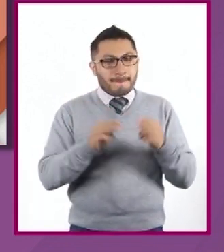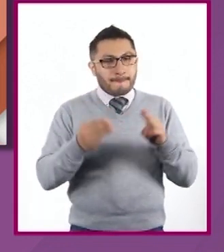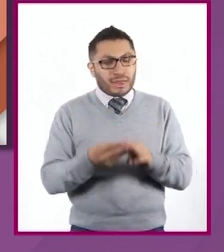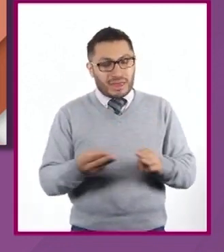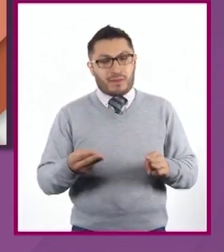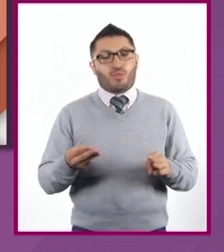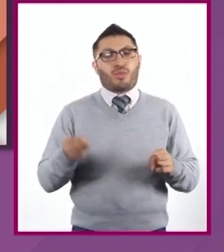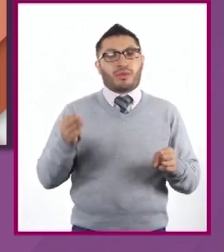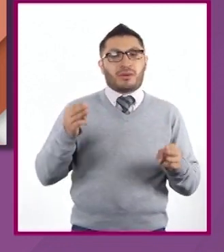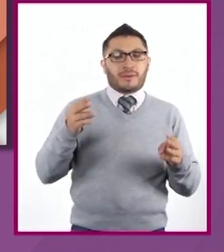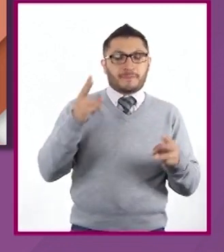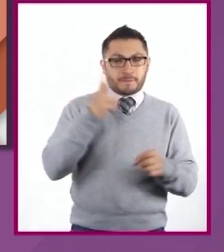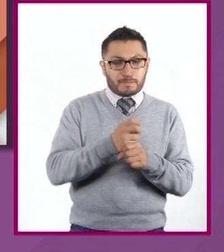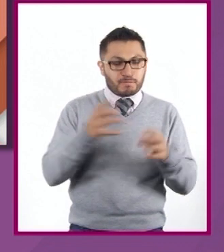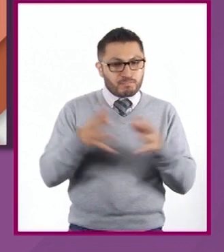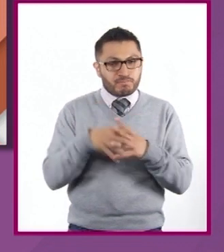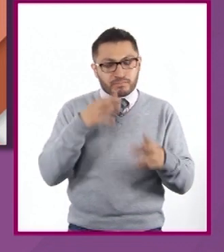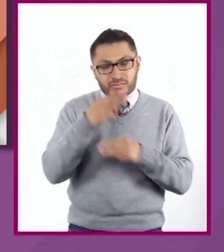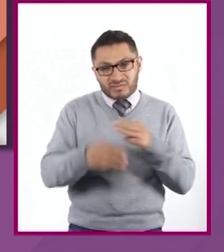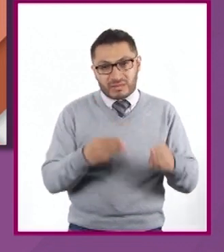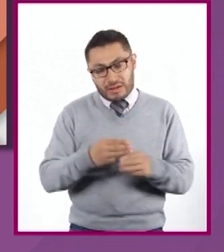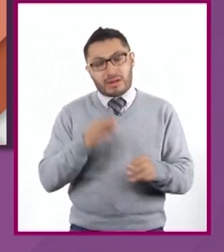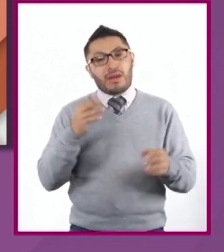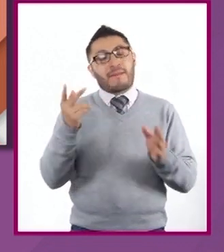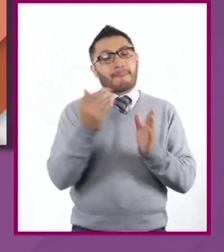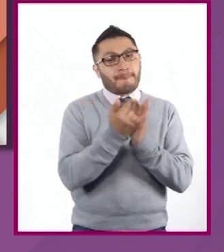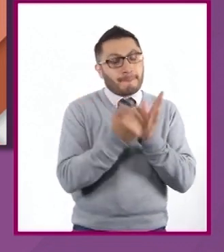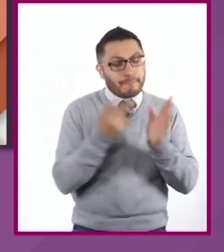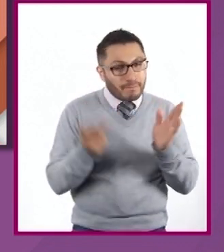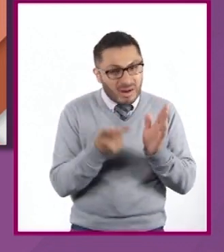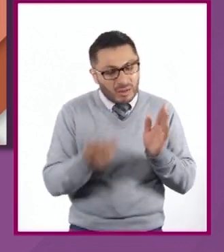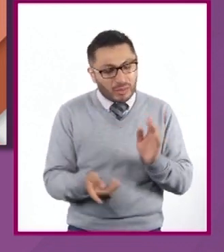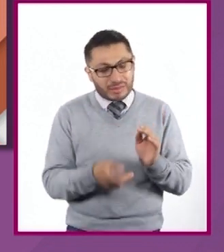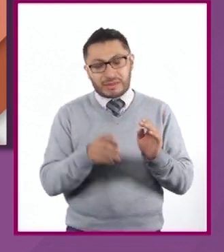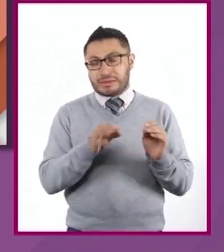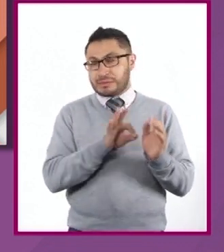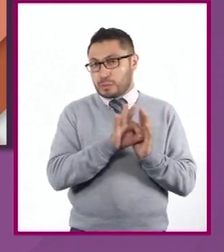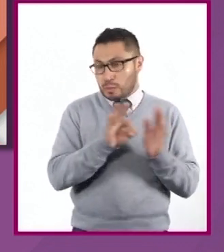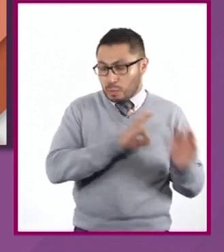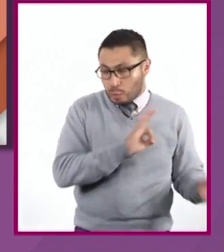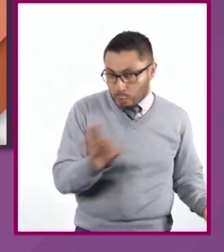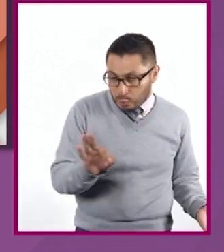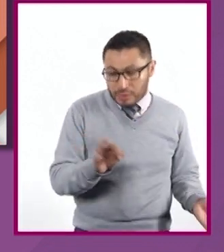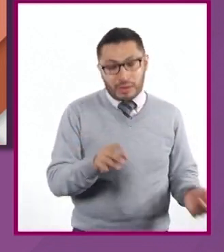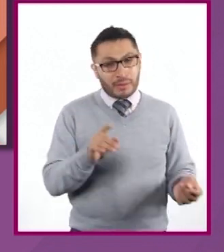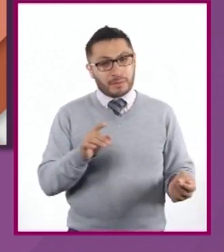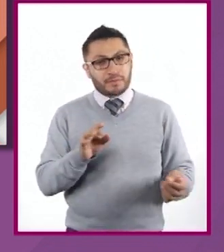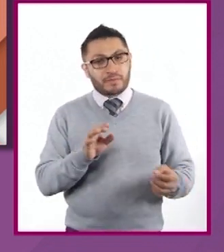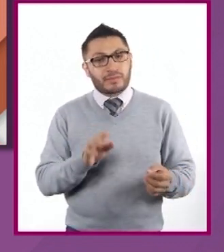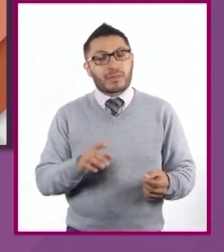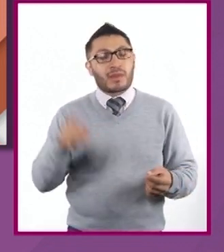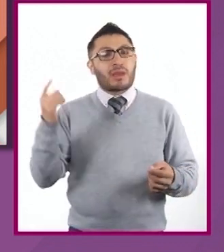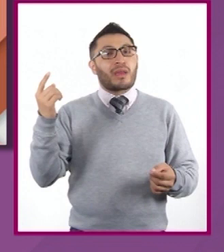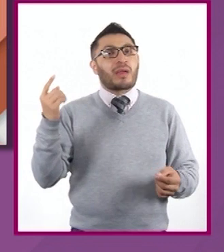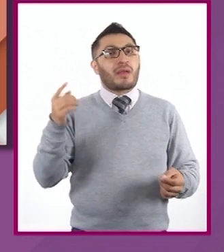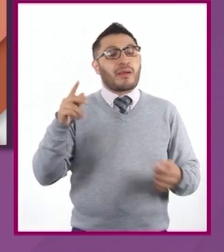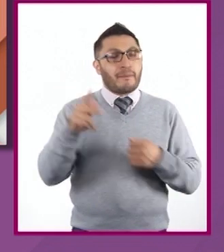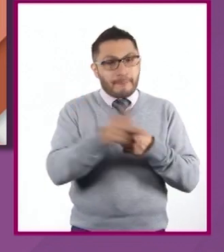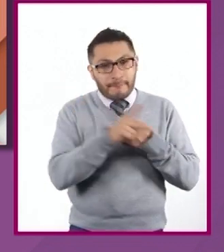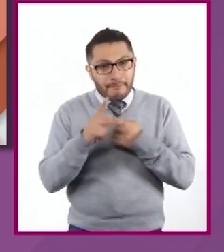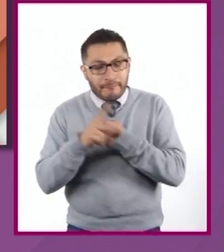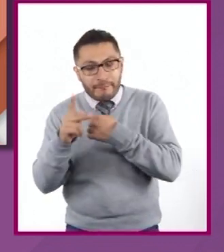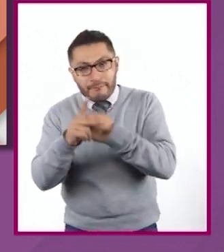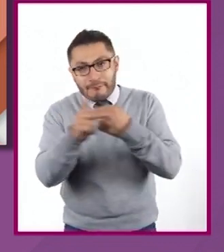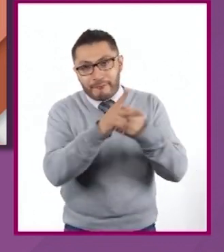Mundial. Las preguntas guía que nos podemos plantear pueden ser ¿qué países provocaron la Segunda Guerra